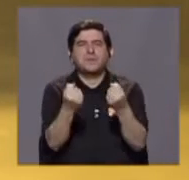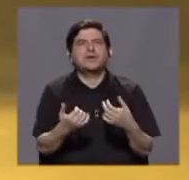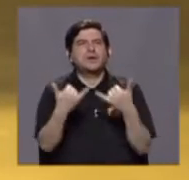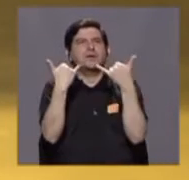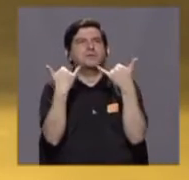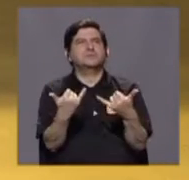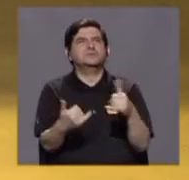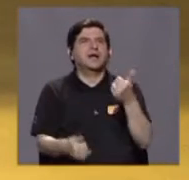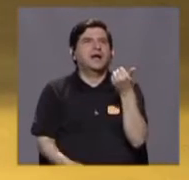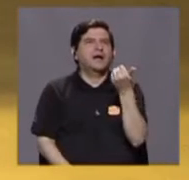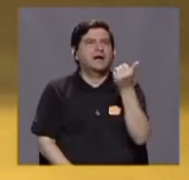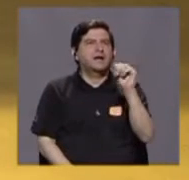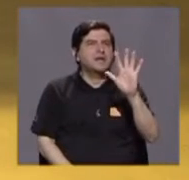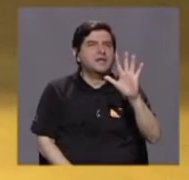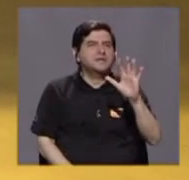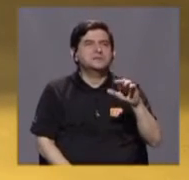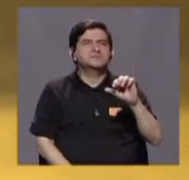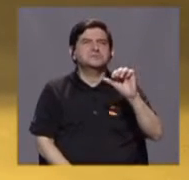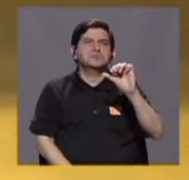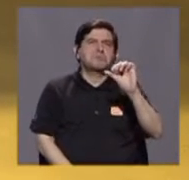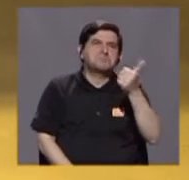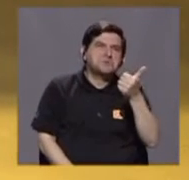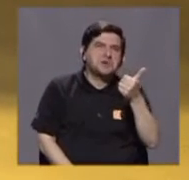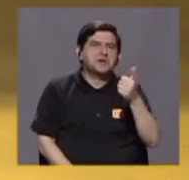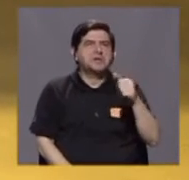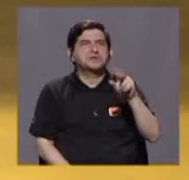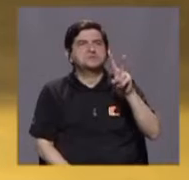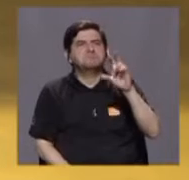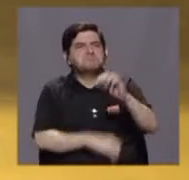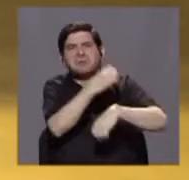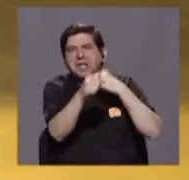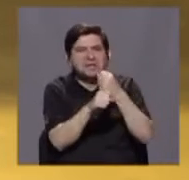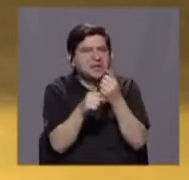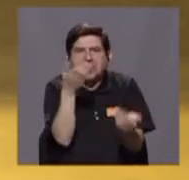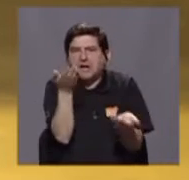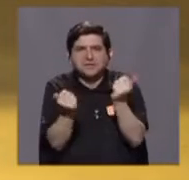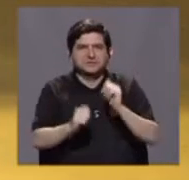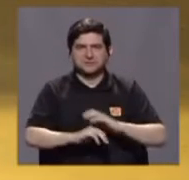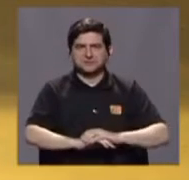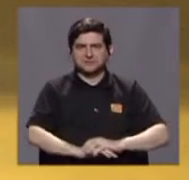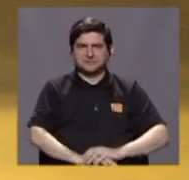hace 15, 10, 20 años,